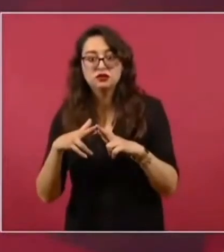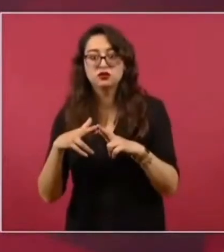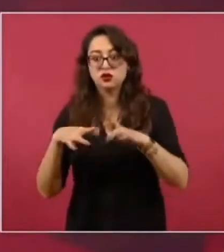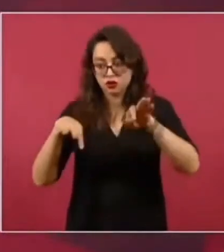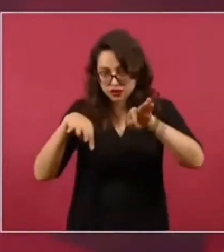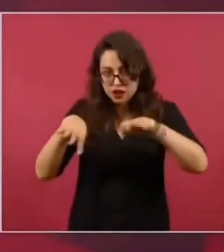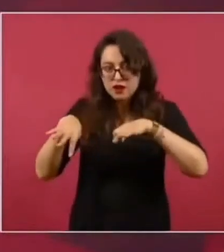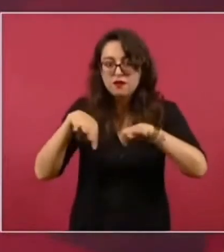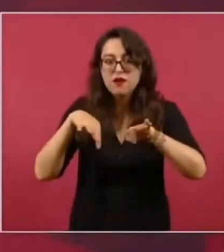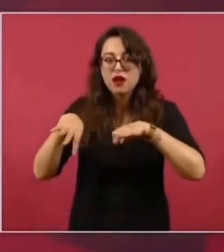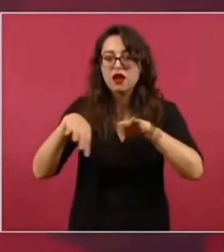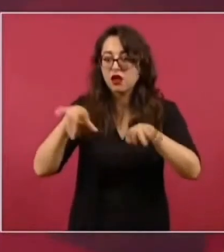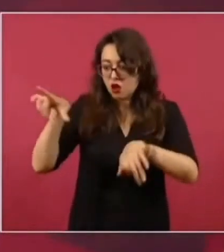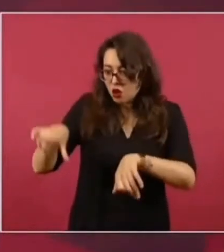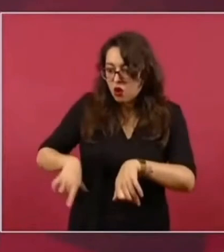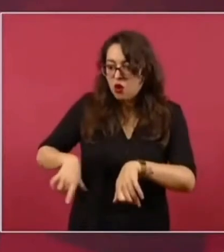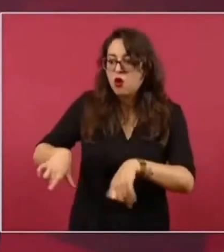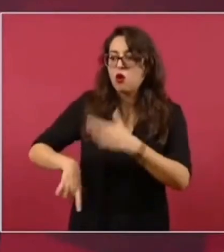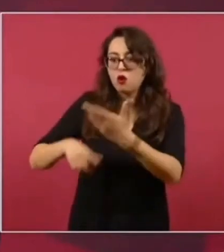manera